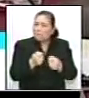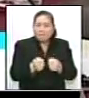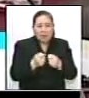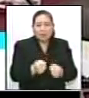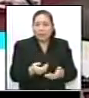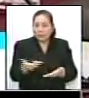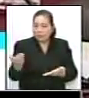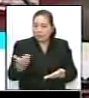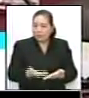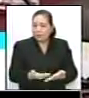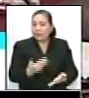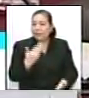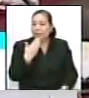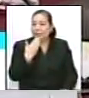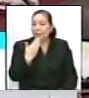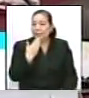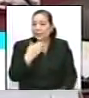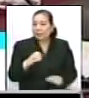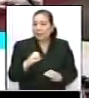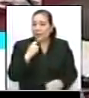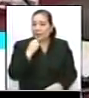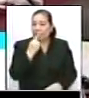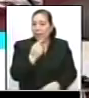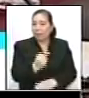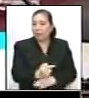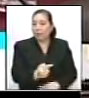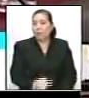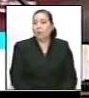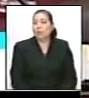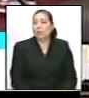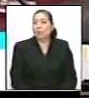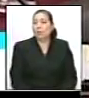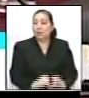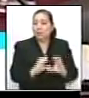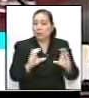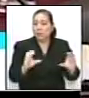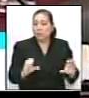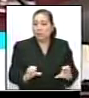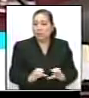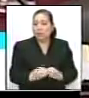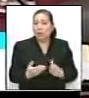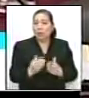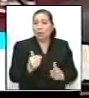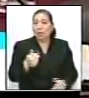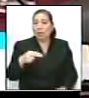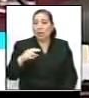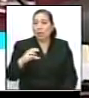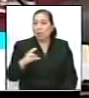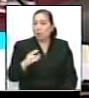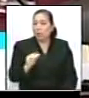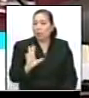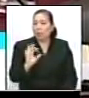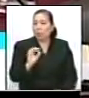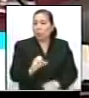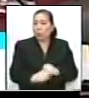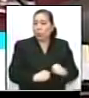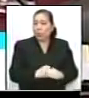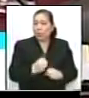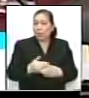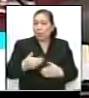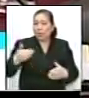nos remitimos, ¿quién hace la denuncia de certificados de estudio de la congresista Ananculí de hace 50 años